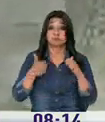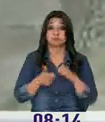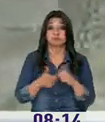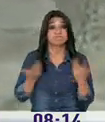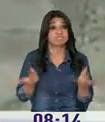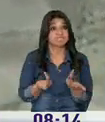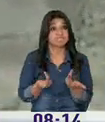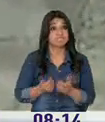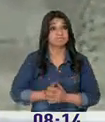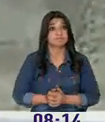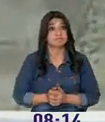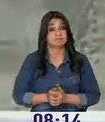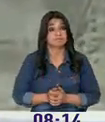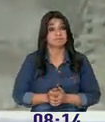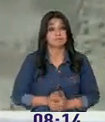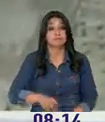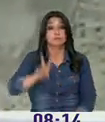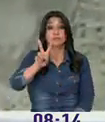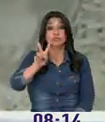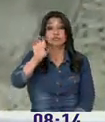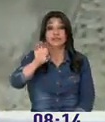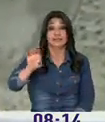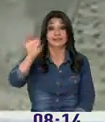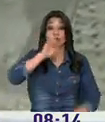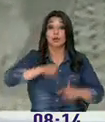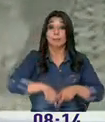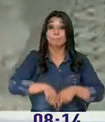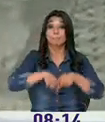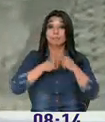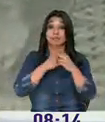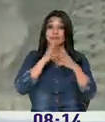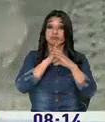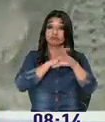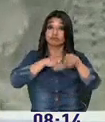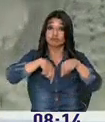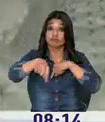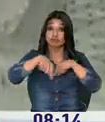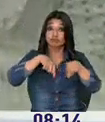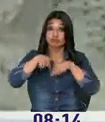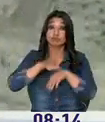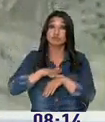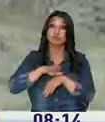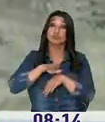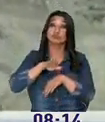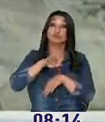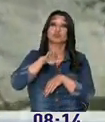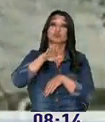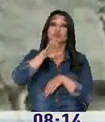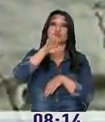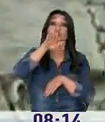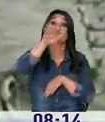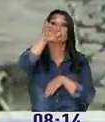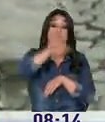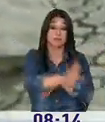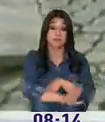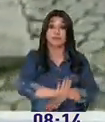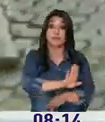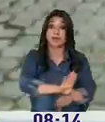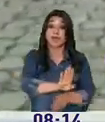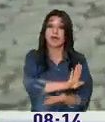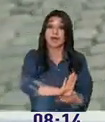que obviamente a partir del 2 de enero que empezaron estas líneas de buses a subir a este lugar, los barrios de abajo que quedan